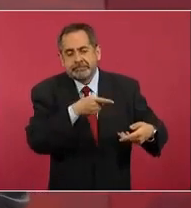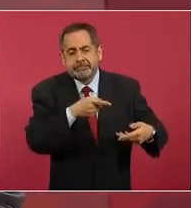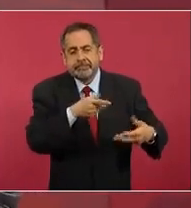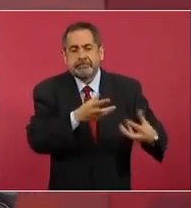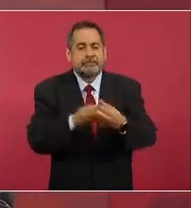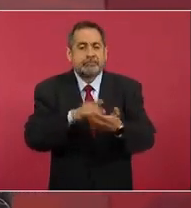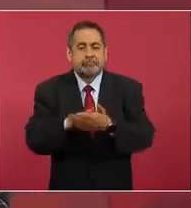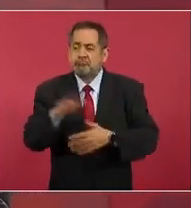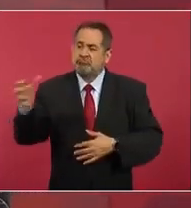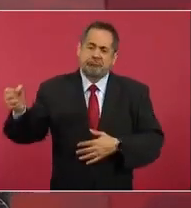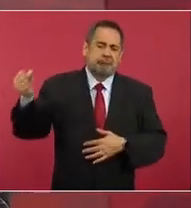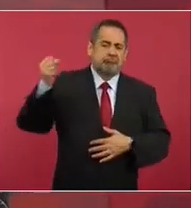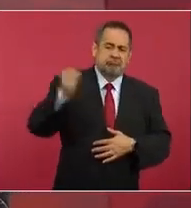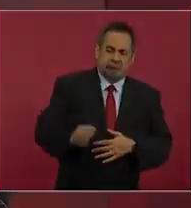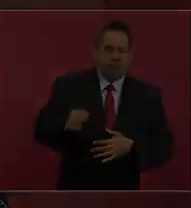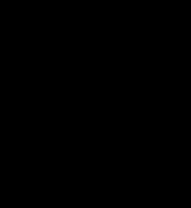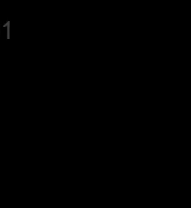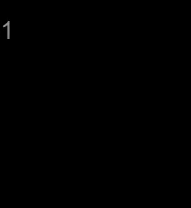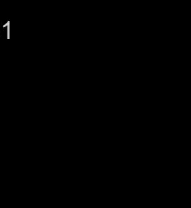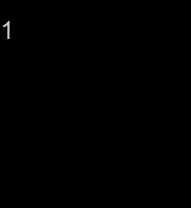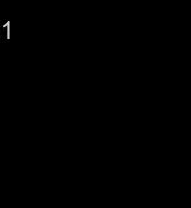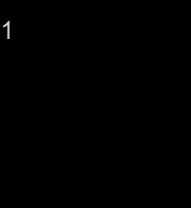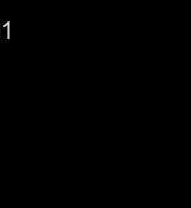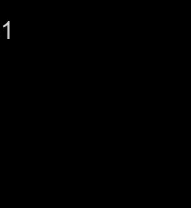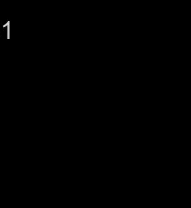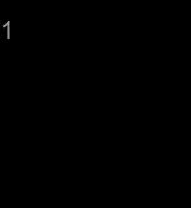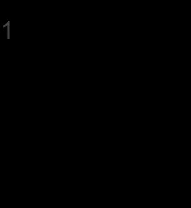a un emperador, a Maximiliano.